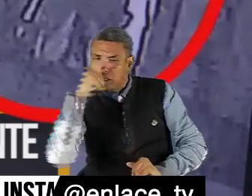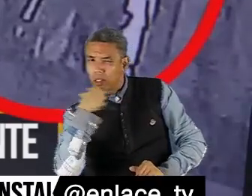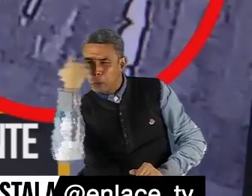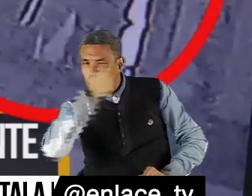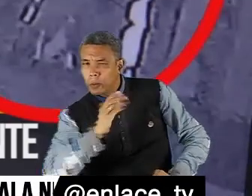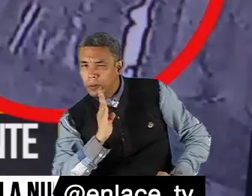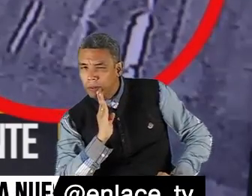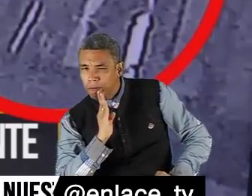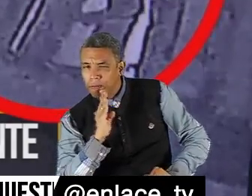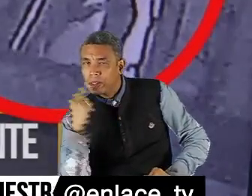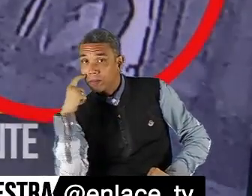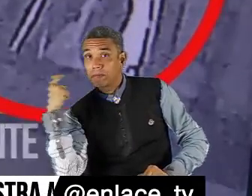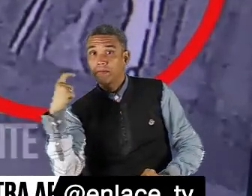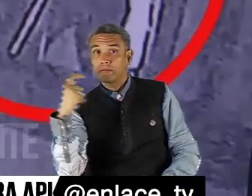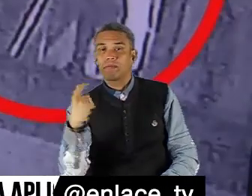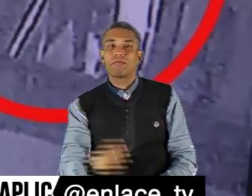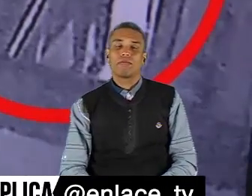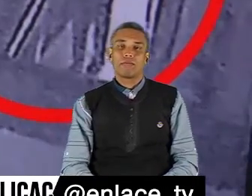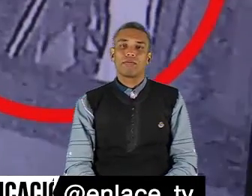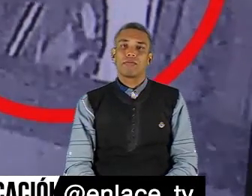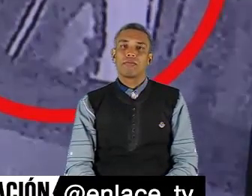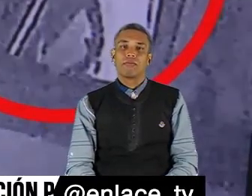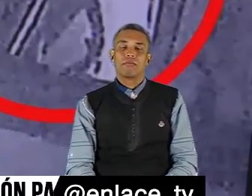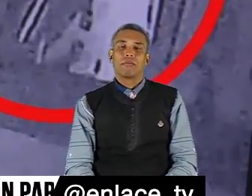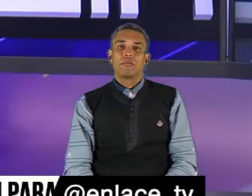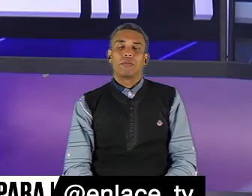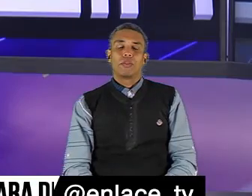posterior judicialización de los responsables de este hurto.